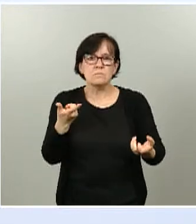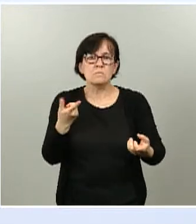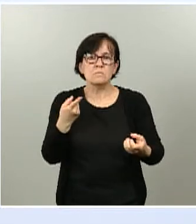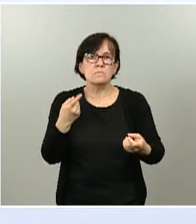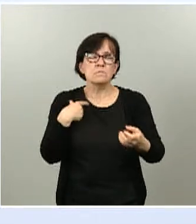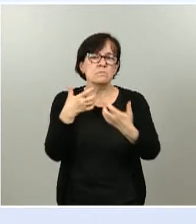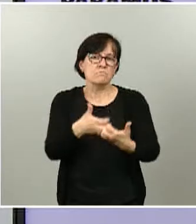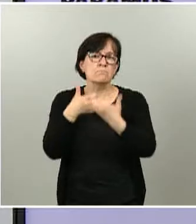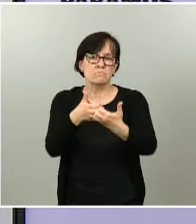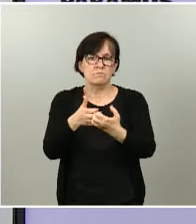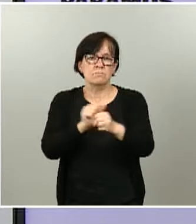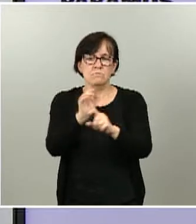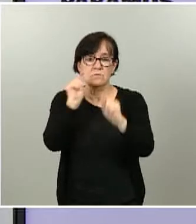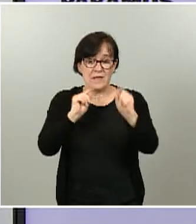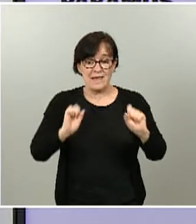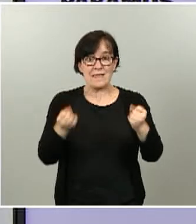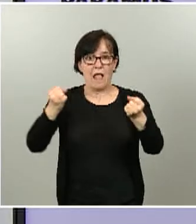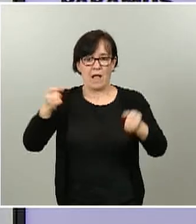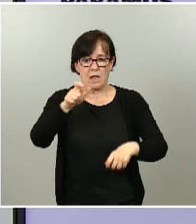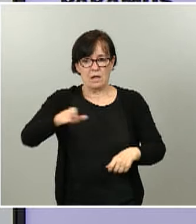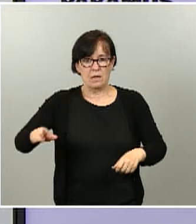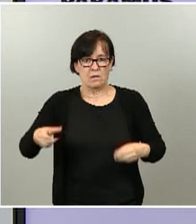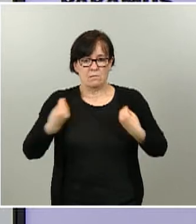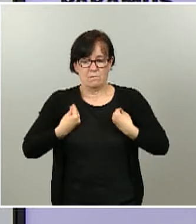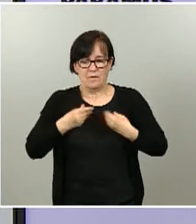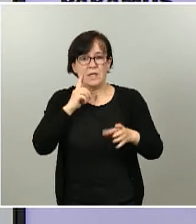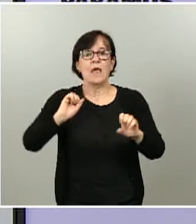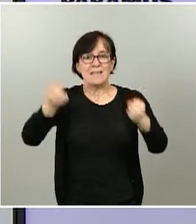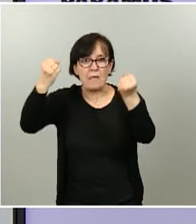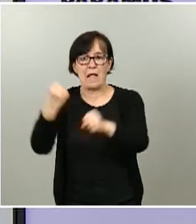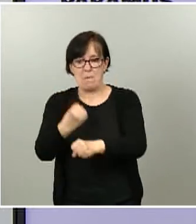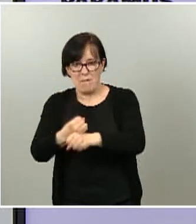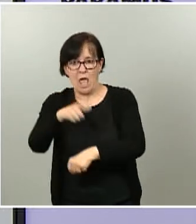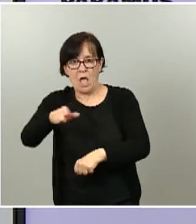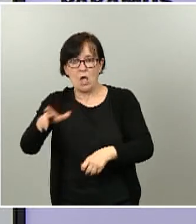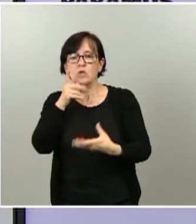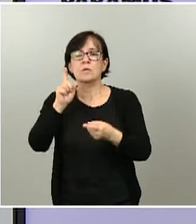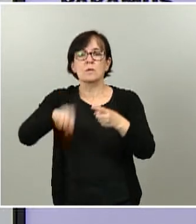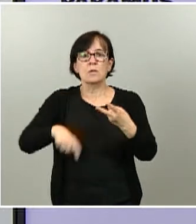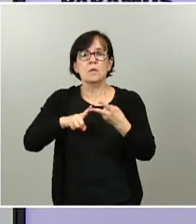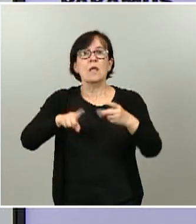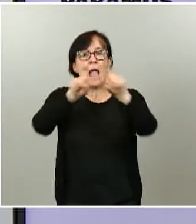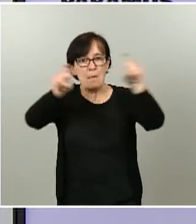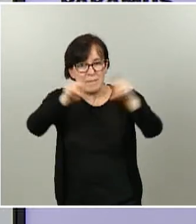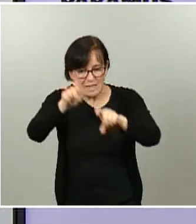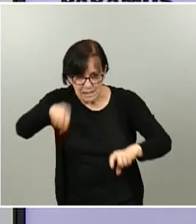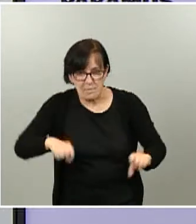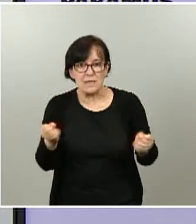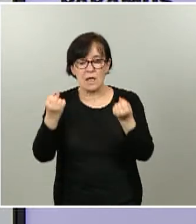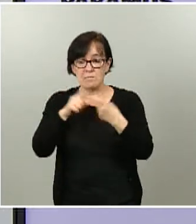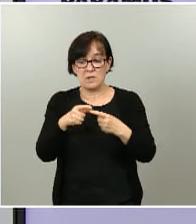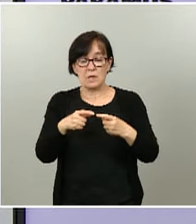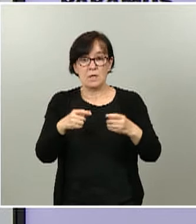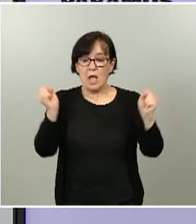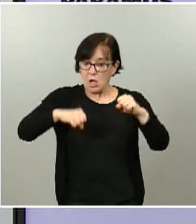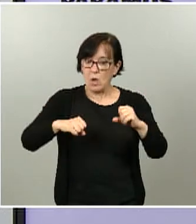vidas y salvando vidas, salvar empleos y salvando vidas, salvar empresas. El acuerdo con Ciudadanos se ha dado a conocer en los